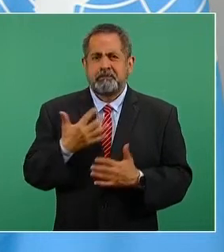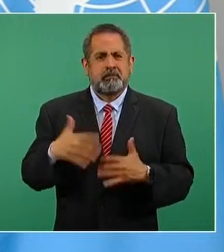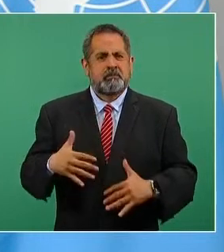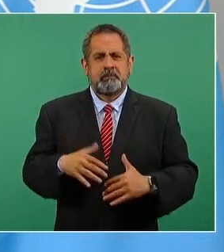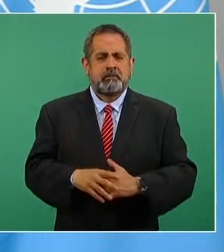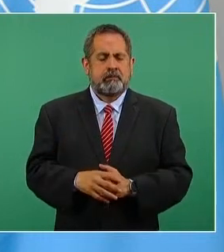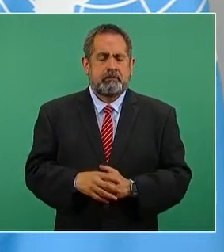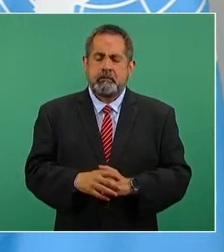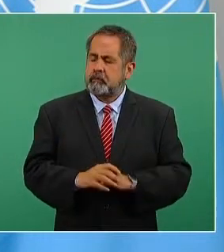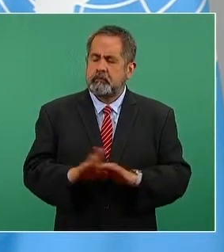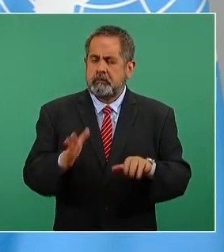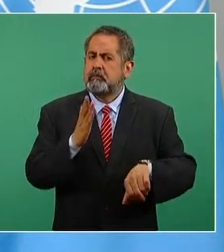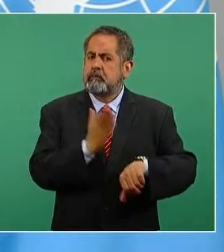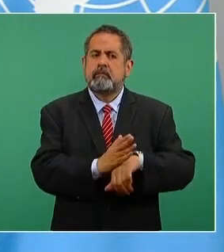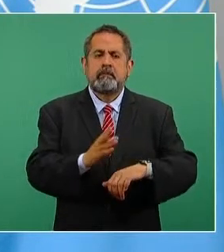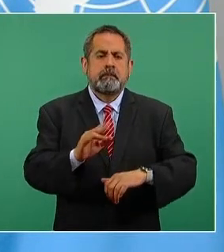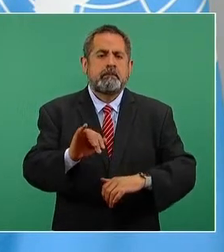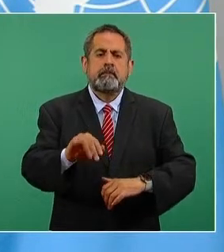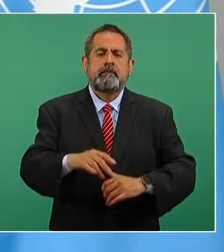Entonces,